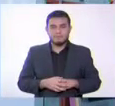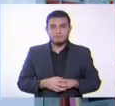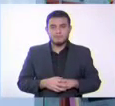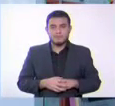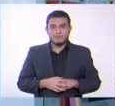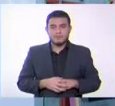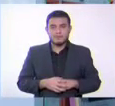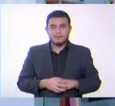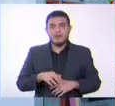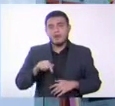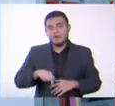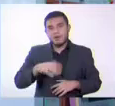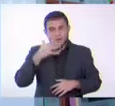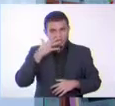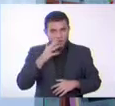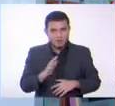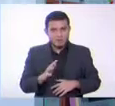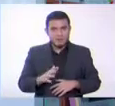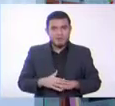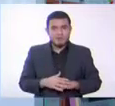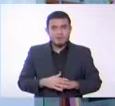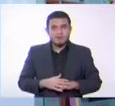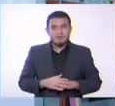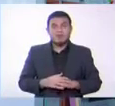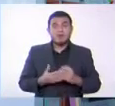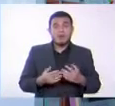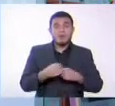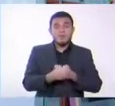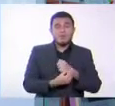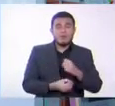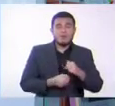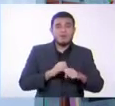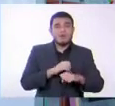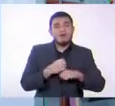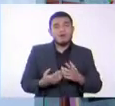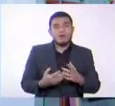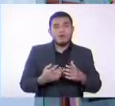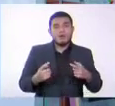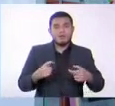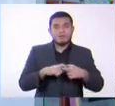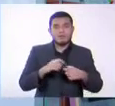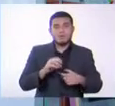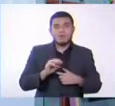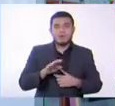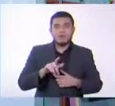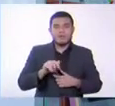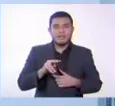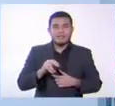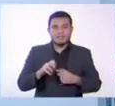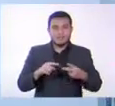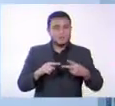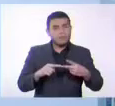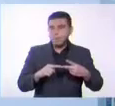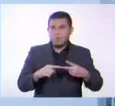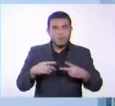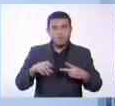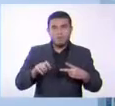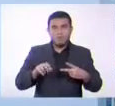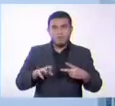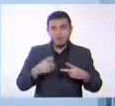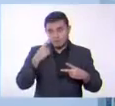Ahora, como ejemplo de una molécula con enlace covalente no polar, consideren al